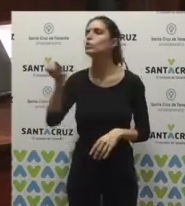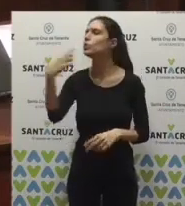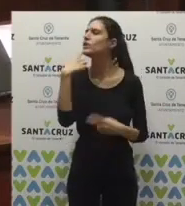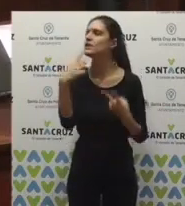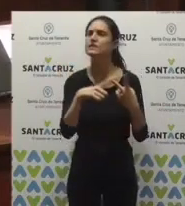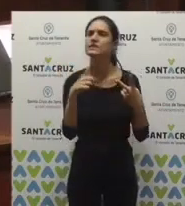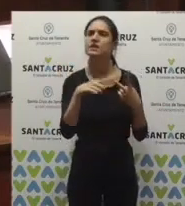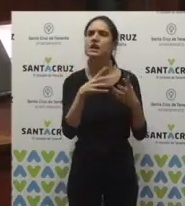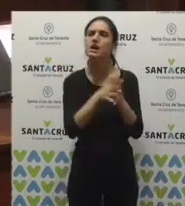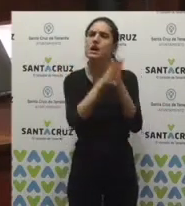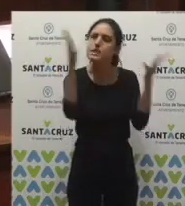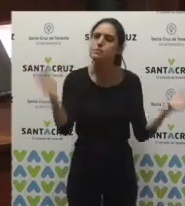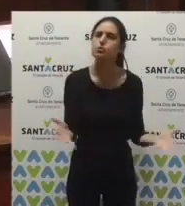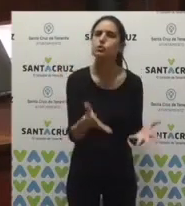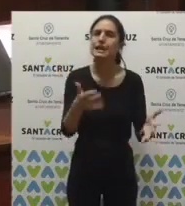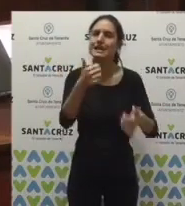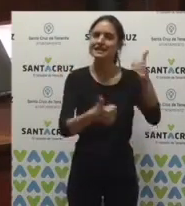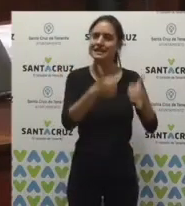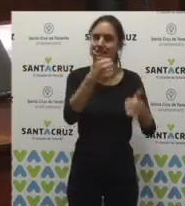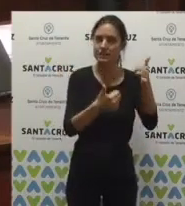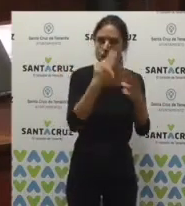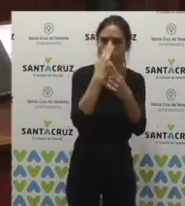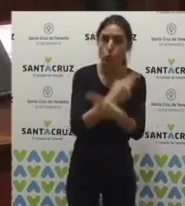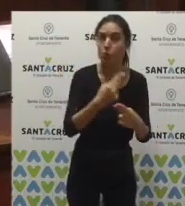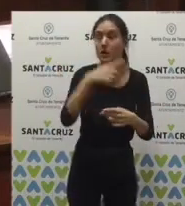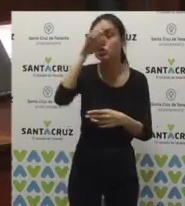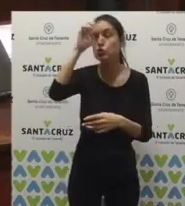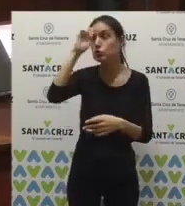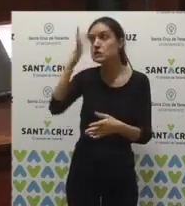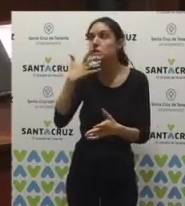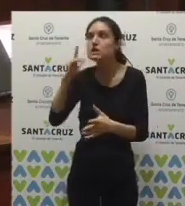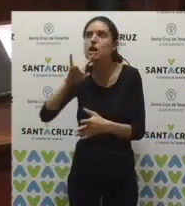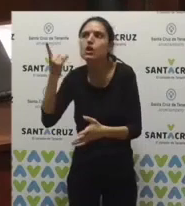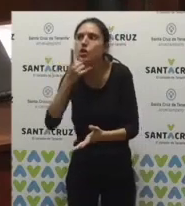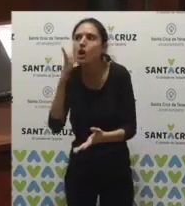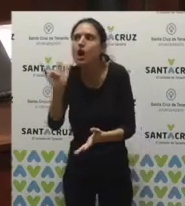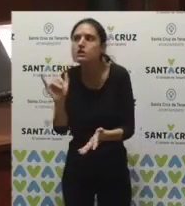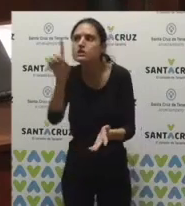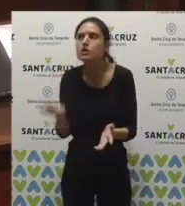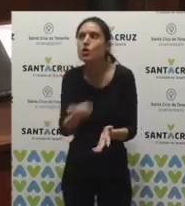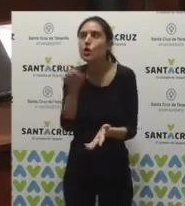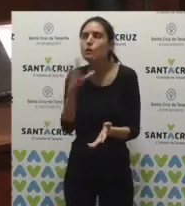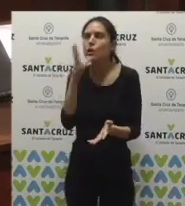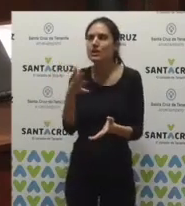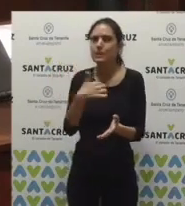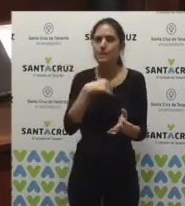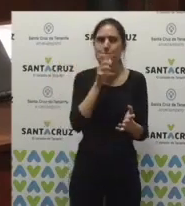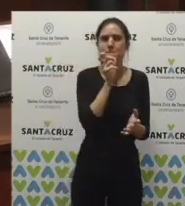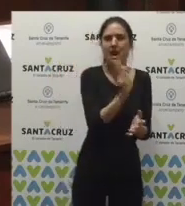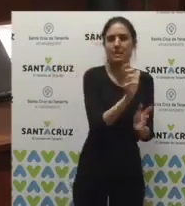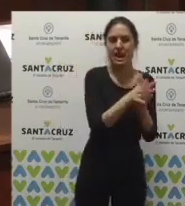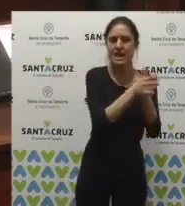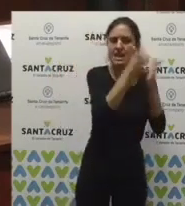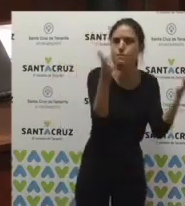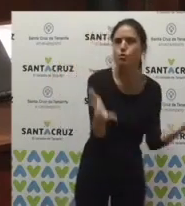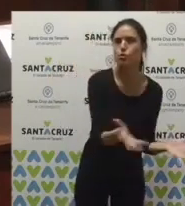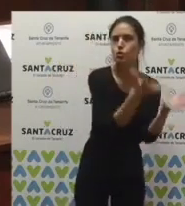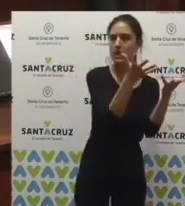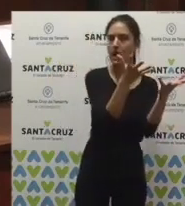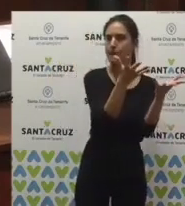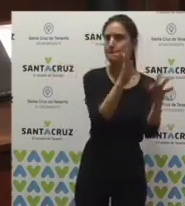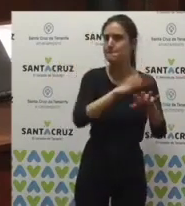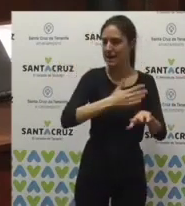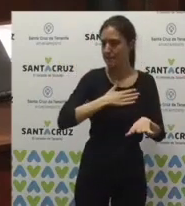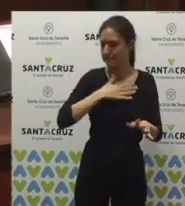licitación pública yo no sé si es que hay un error porque claro yo cuando entiendo -impulsar entiendo por impulsar en